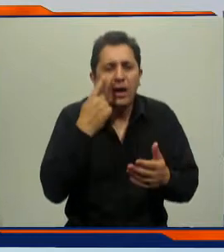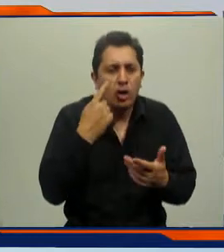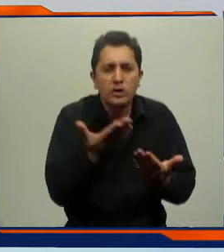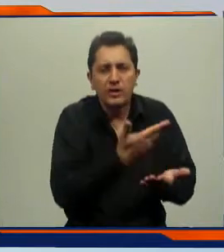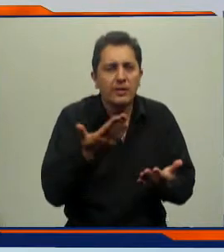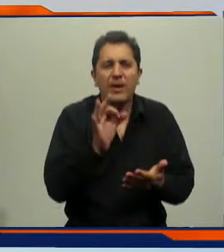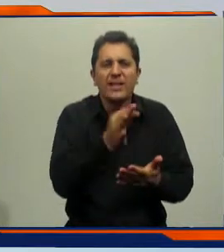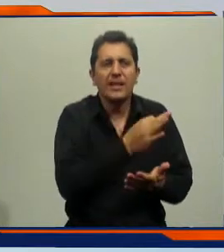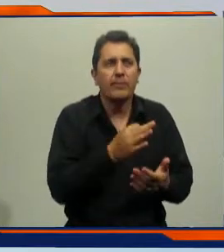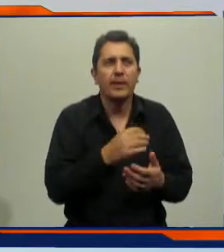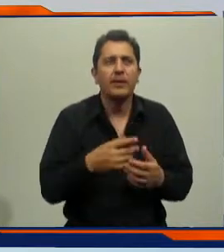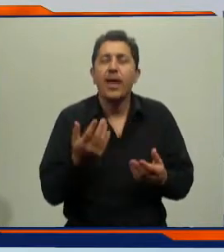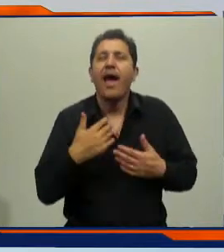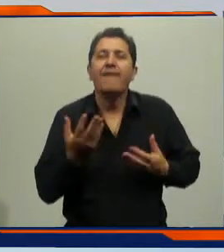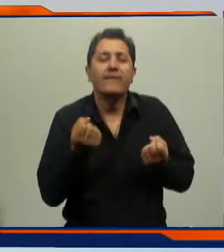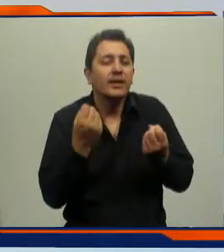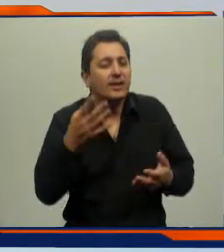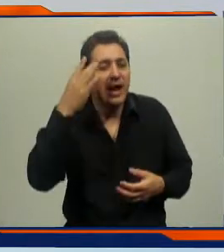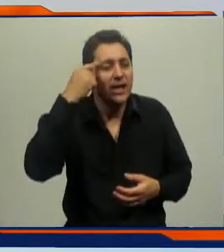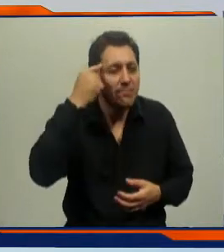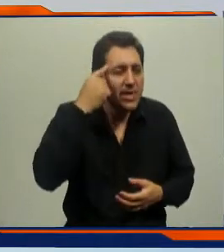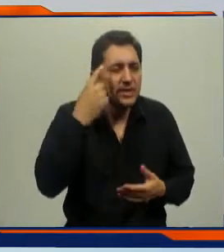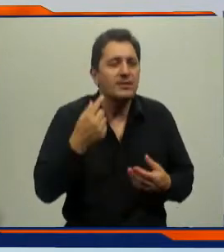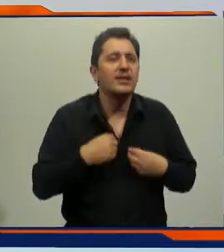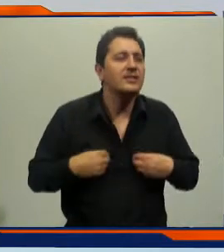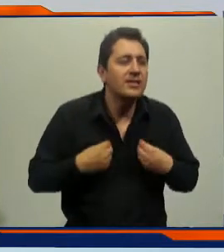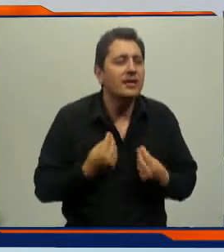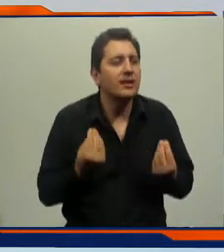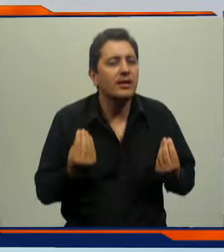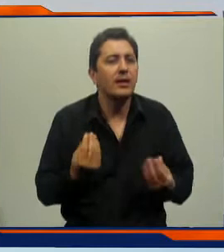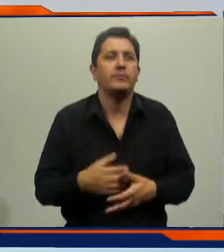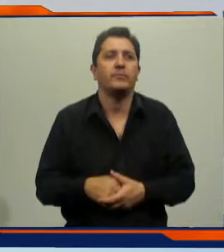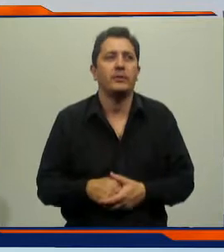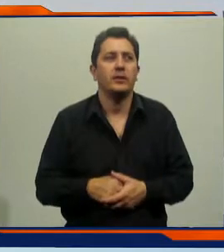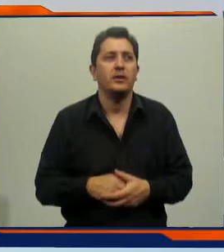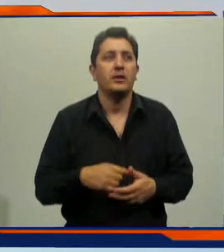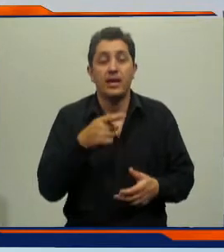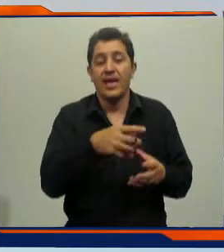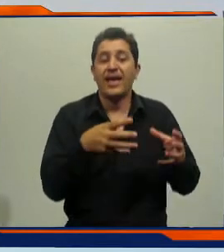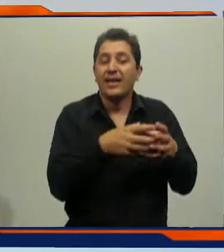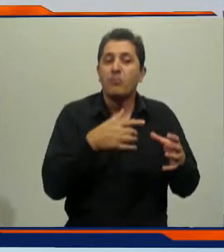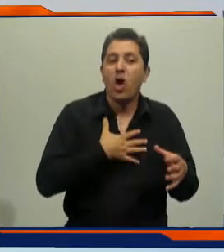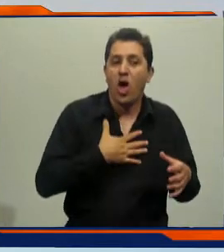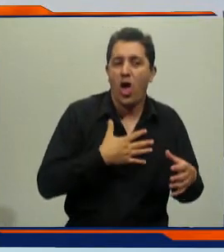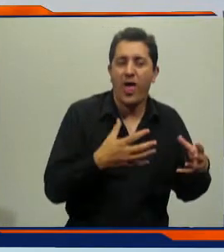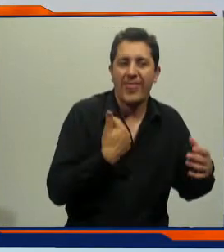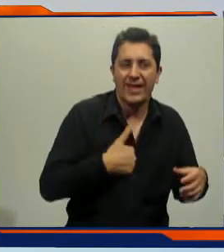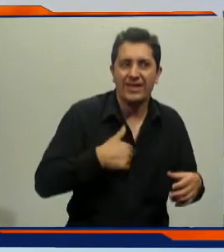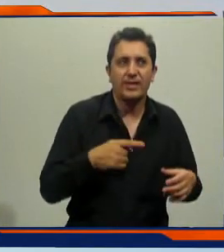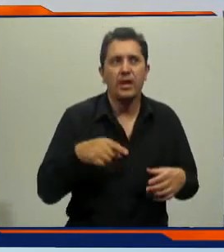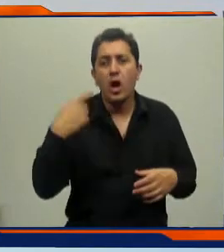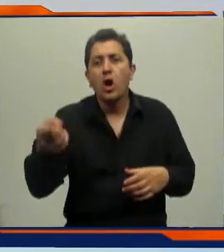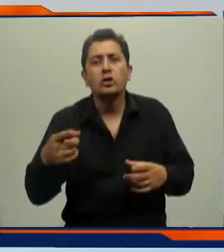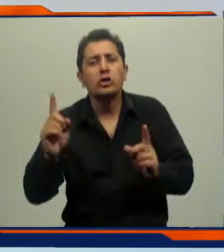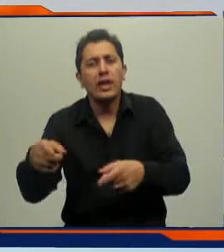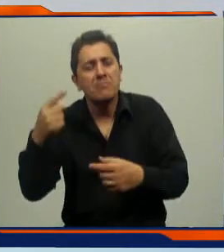empezar a recorrer a través de sensaciones qué es lo que piensa cada lugar, ¿no? Lo que siente, por supuesto, el entorno del argentino y también qué se piensa en la vereda de